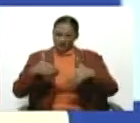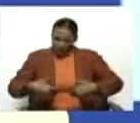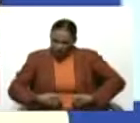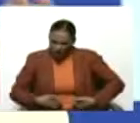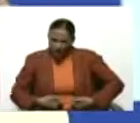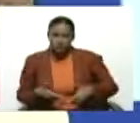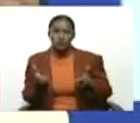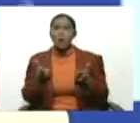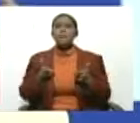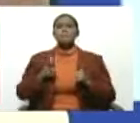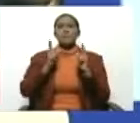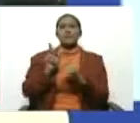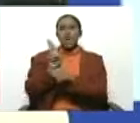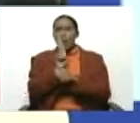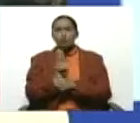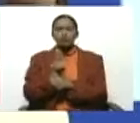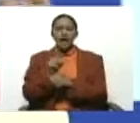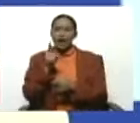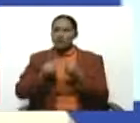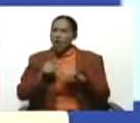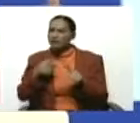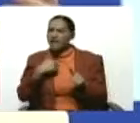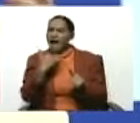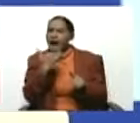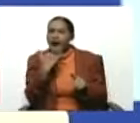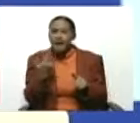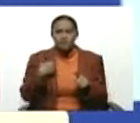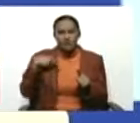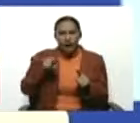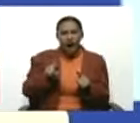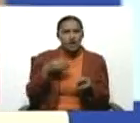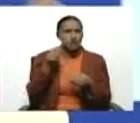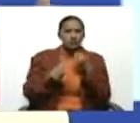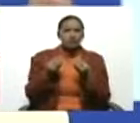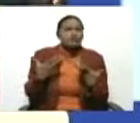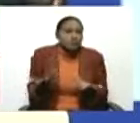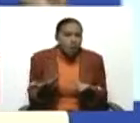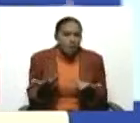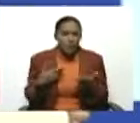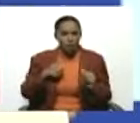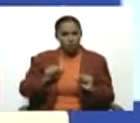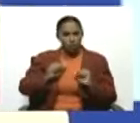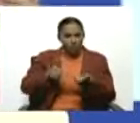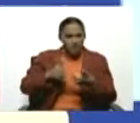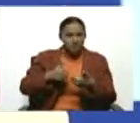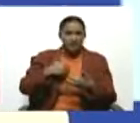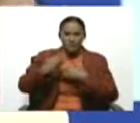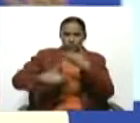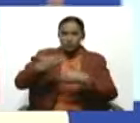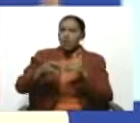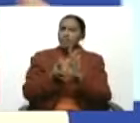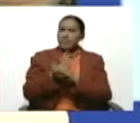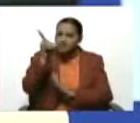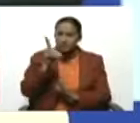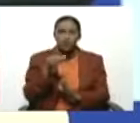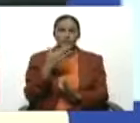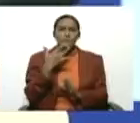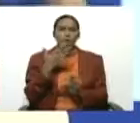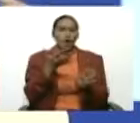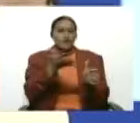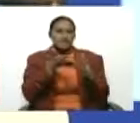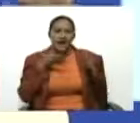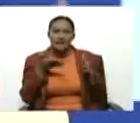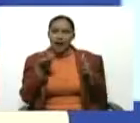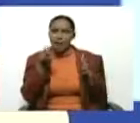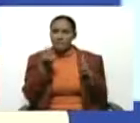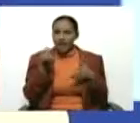que tienes Y tratar de comenzar un proceso de desarrollo tratar de ganar dinero